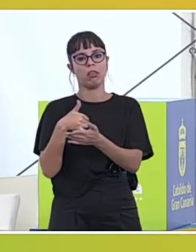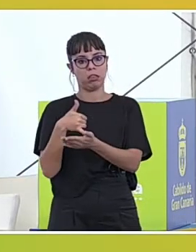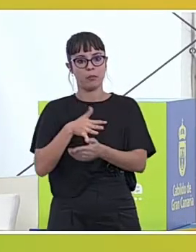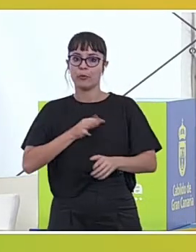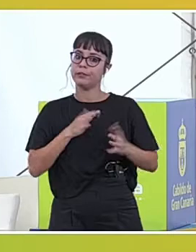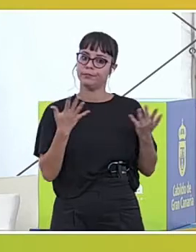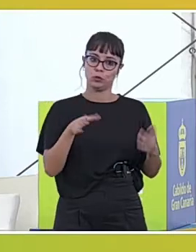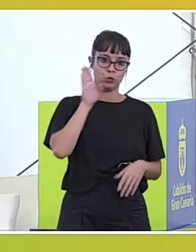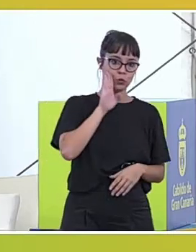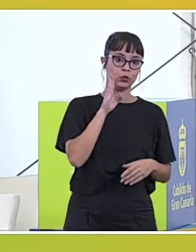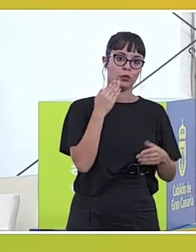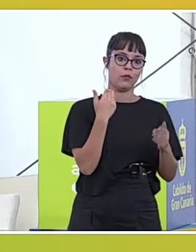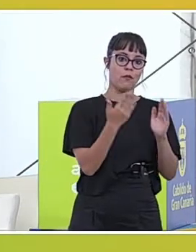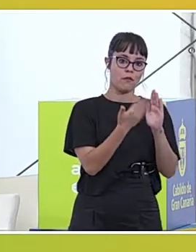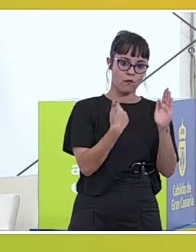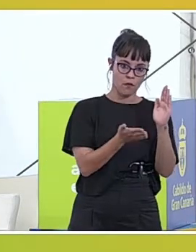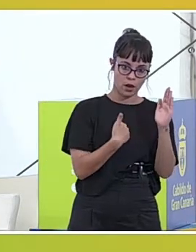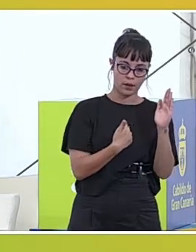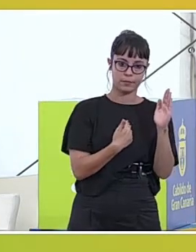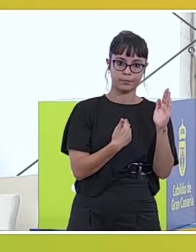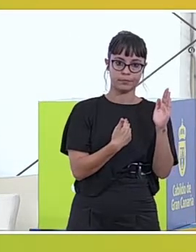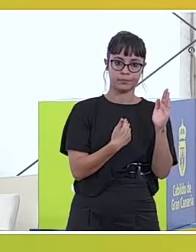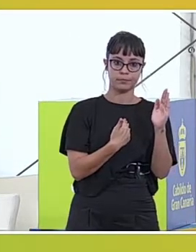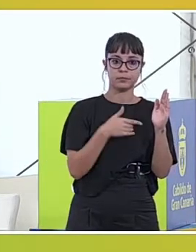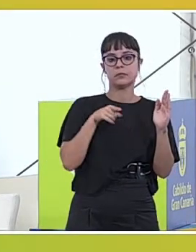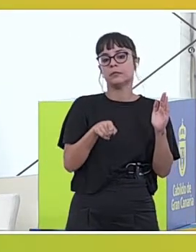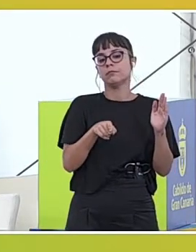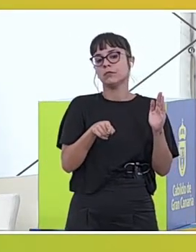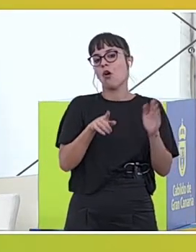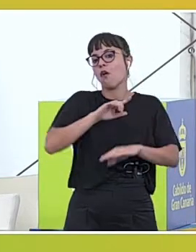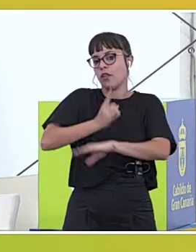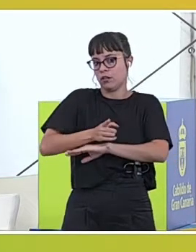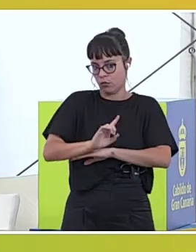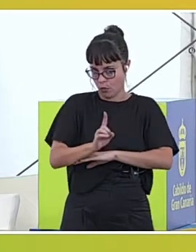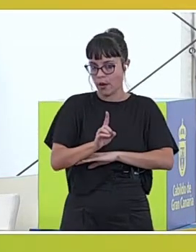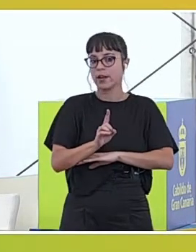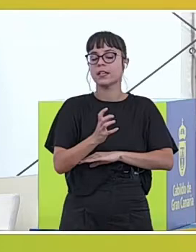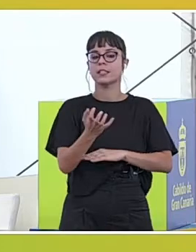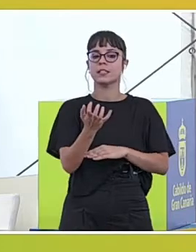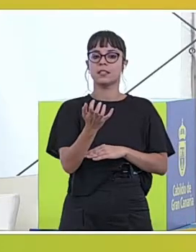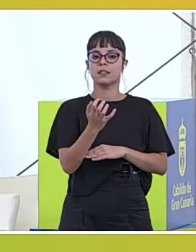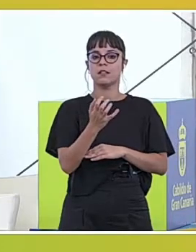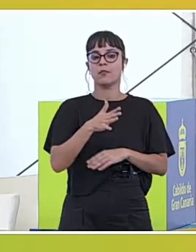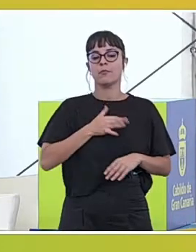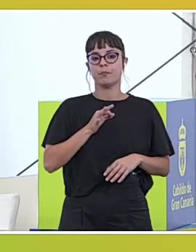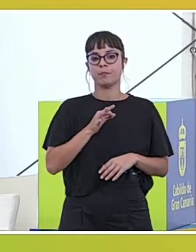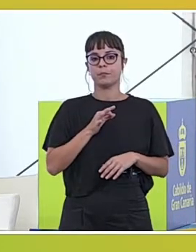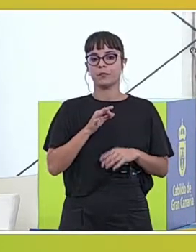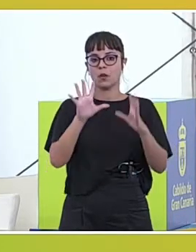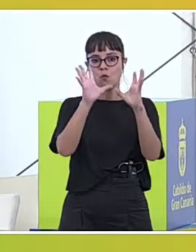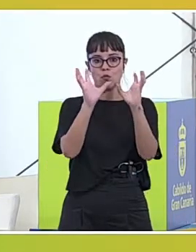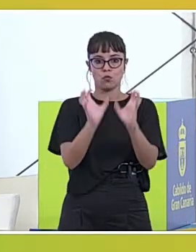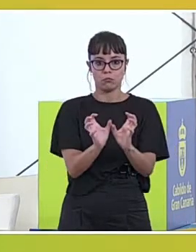esa salmuera ya pretratada, este es un paso opcional, se podría concentrar dependiendo de las necesidades de las tecnologías